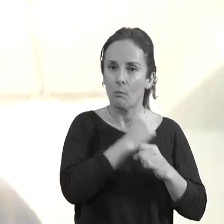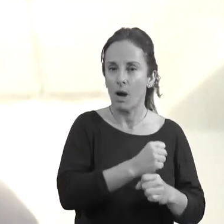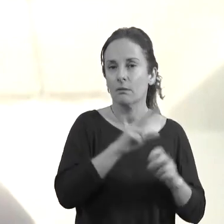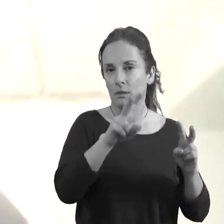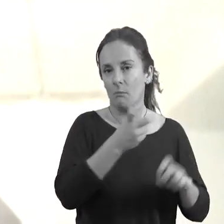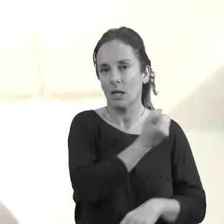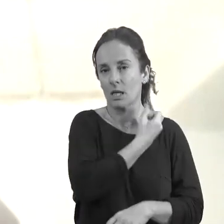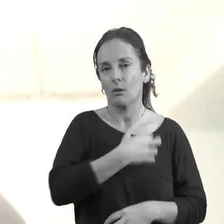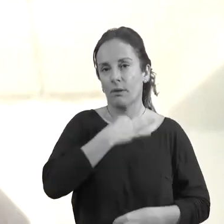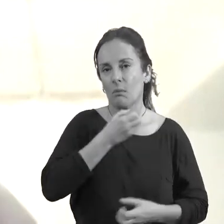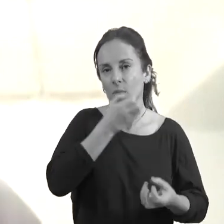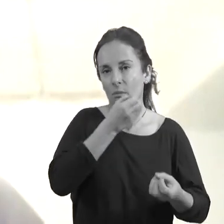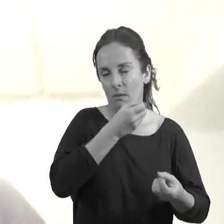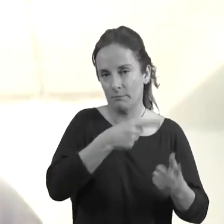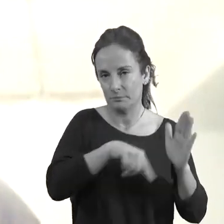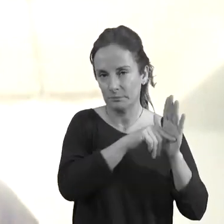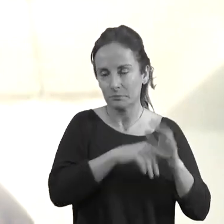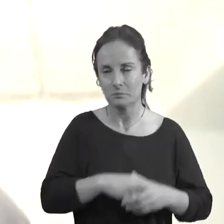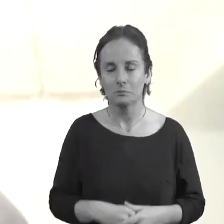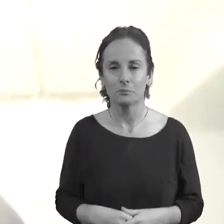Y luego también está toda esa...